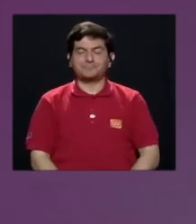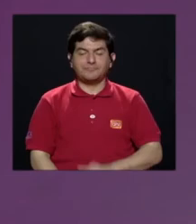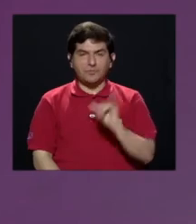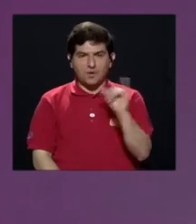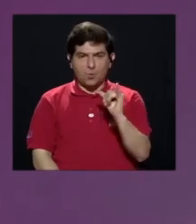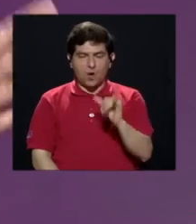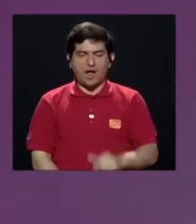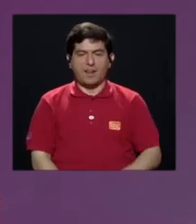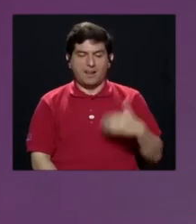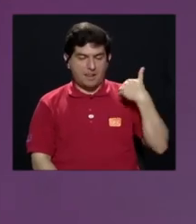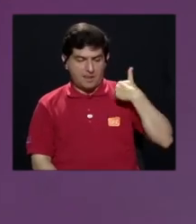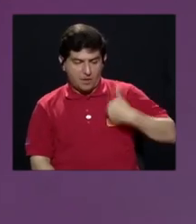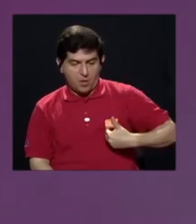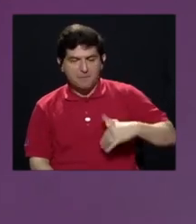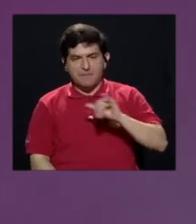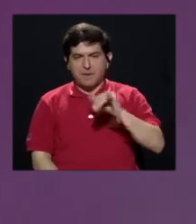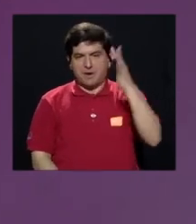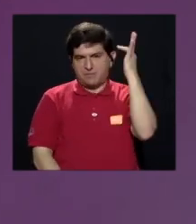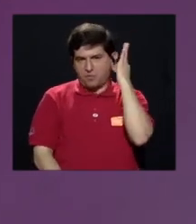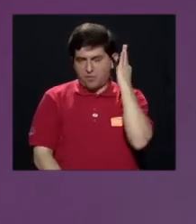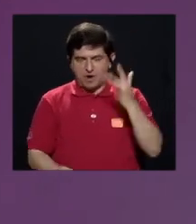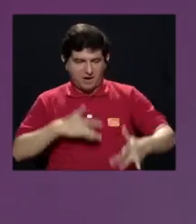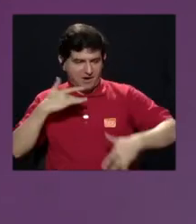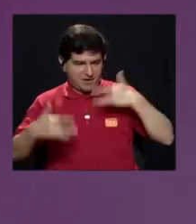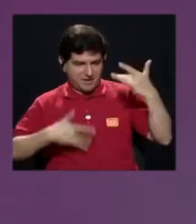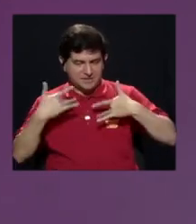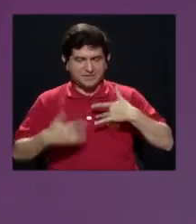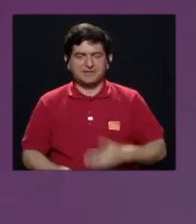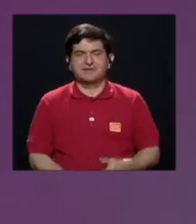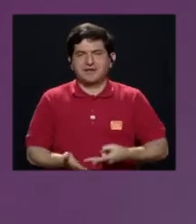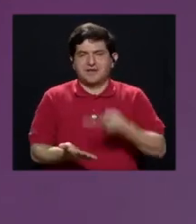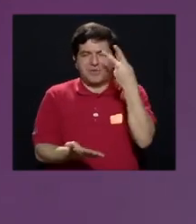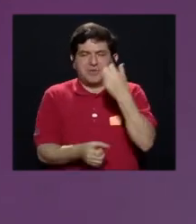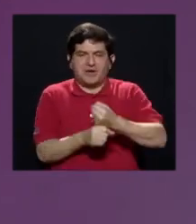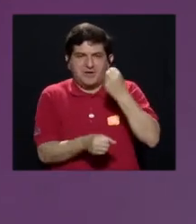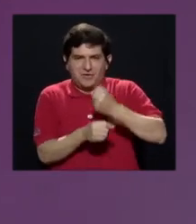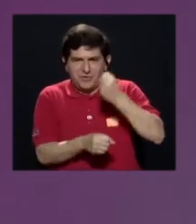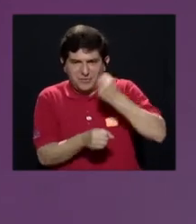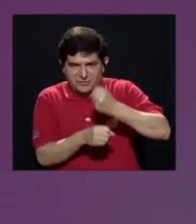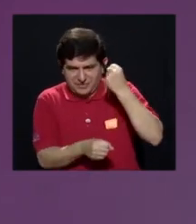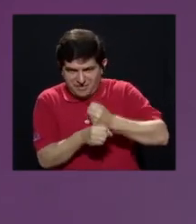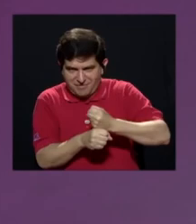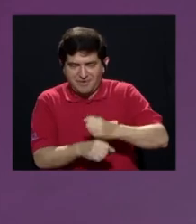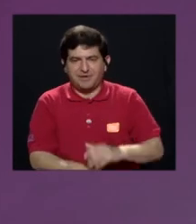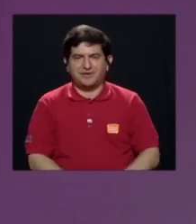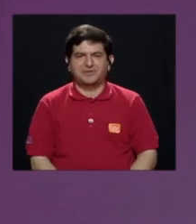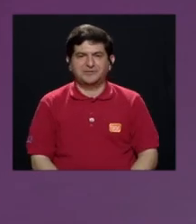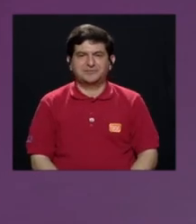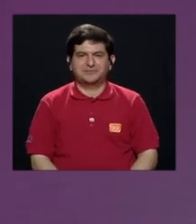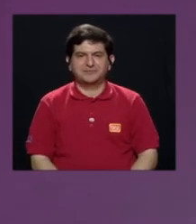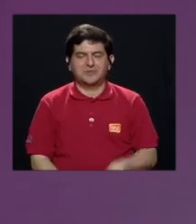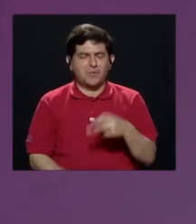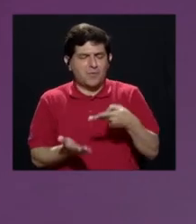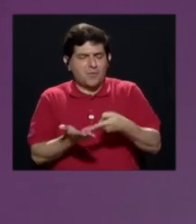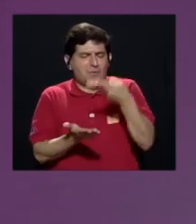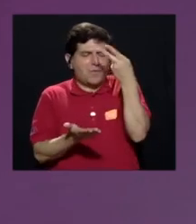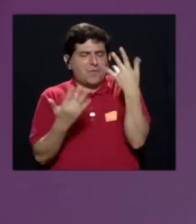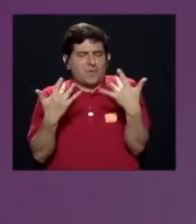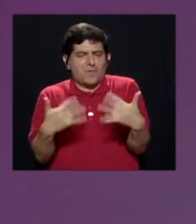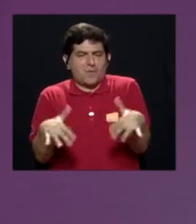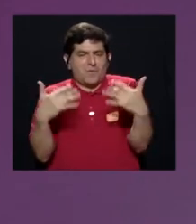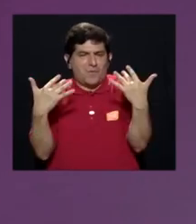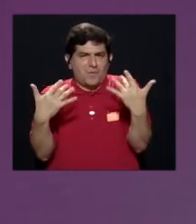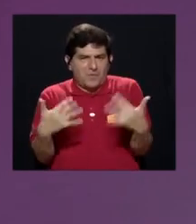igual... El hombre, igual que la mujer, sienten el mismo aprecio por el trabajo, entonces es muy enriquecedor, muy